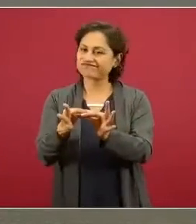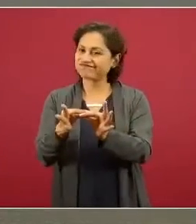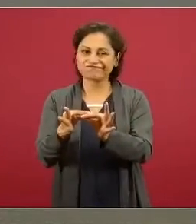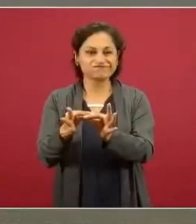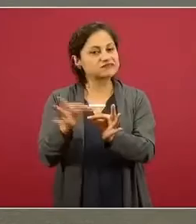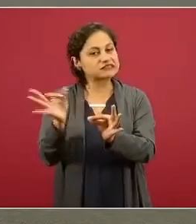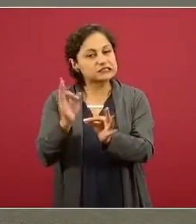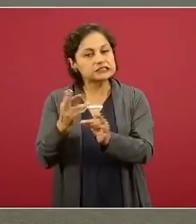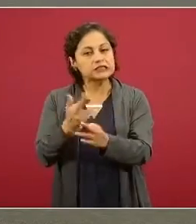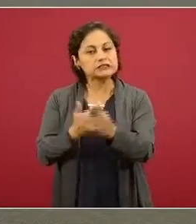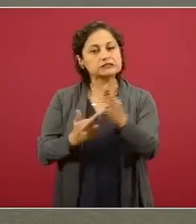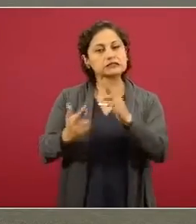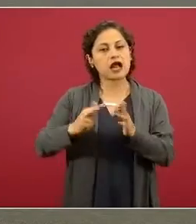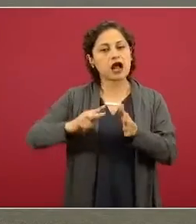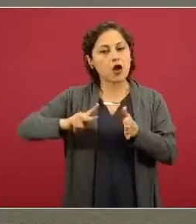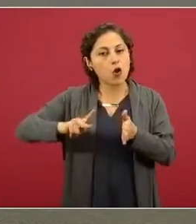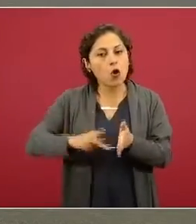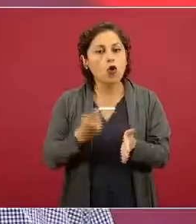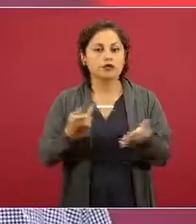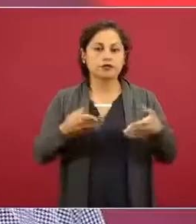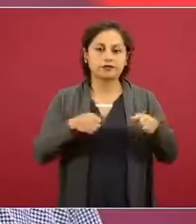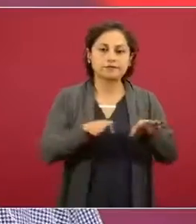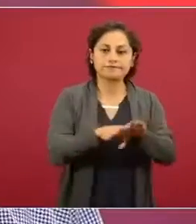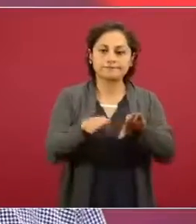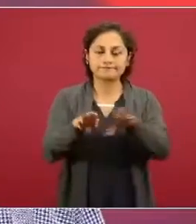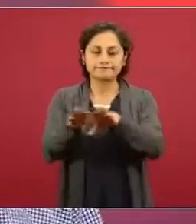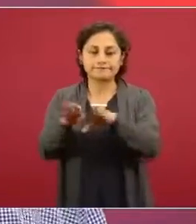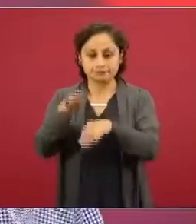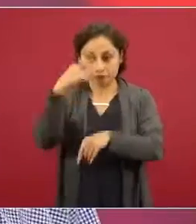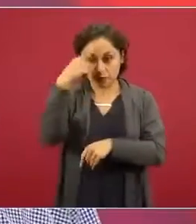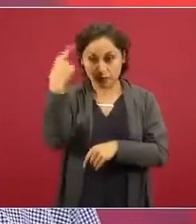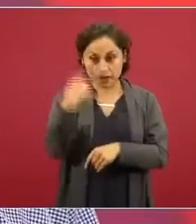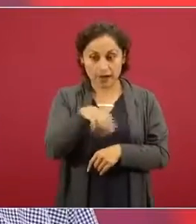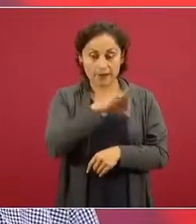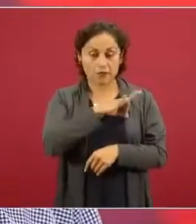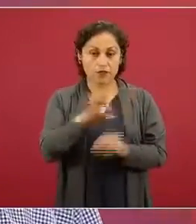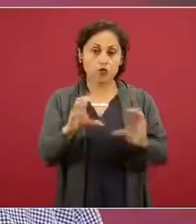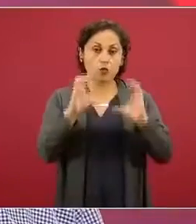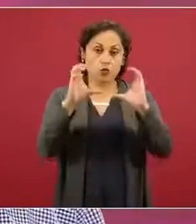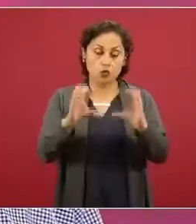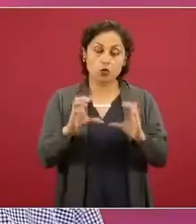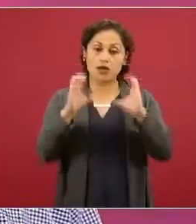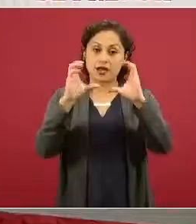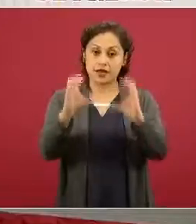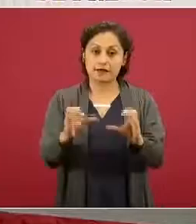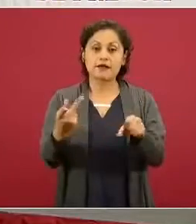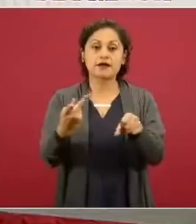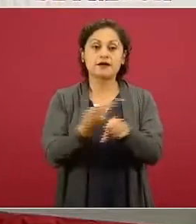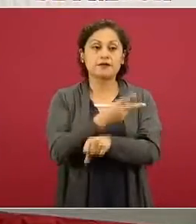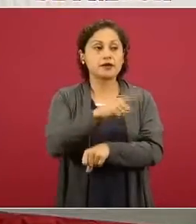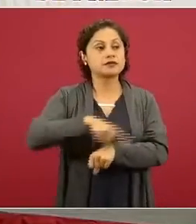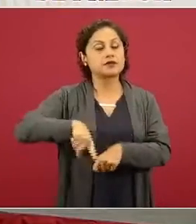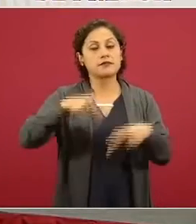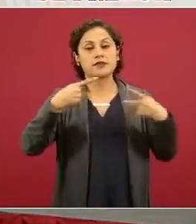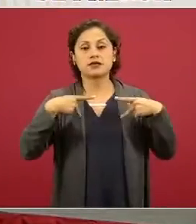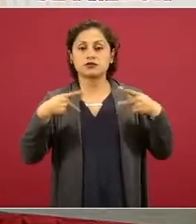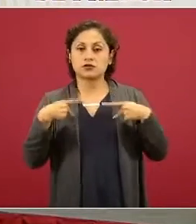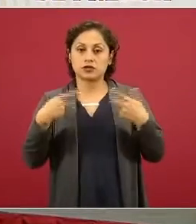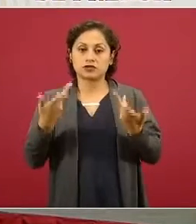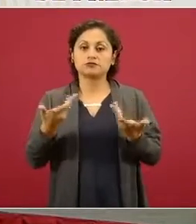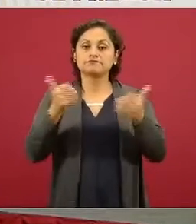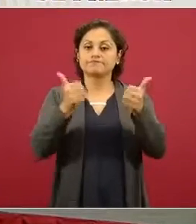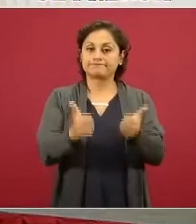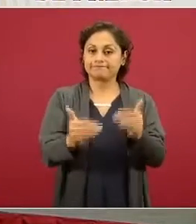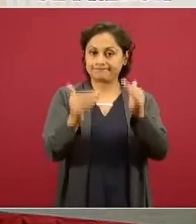entidades, para así tratar de evitar necesidades de un confinamiento con mayor intensidad en toda la población de las entidades.